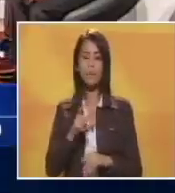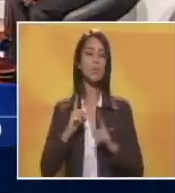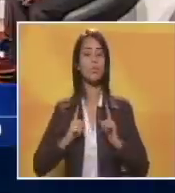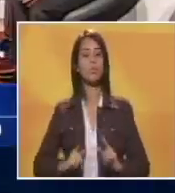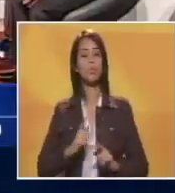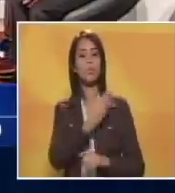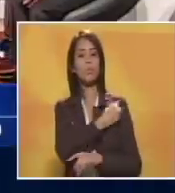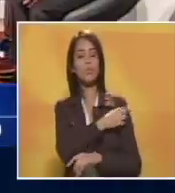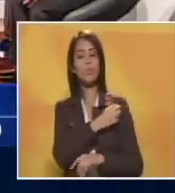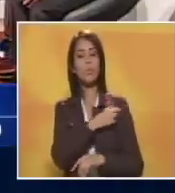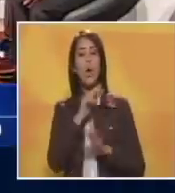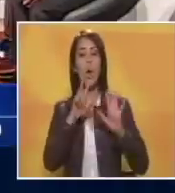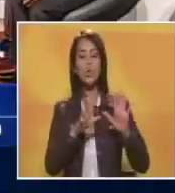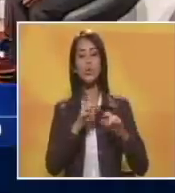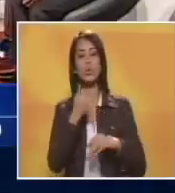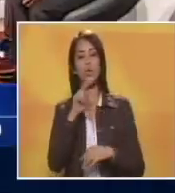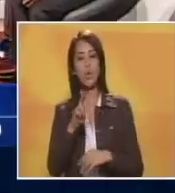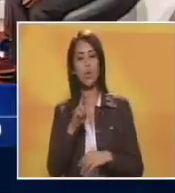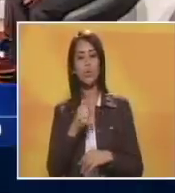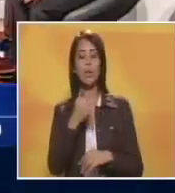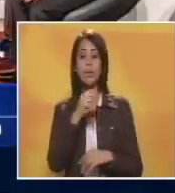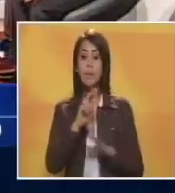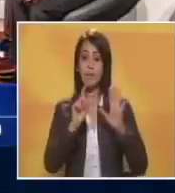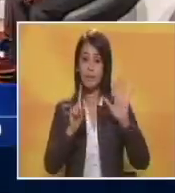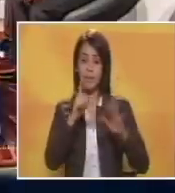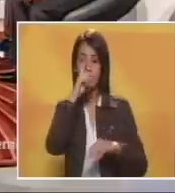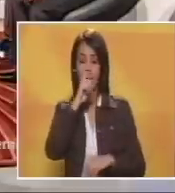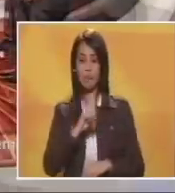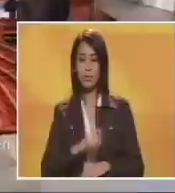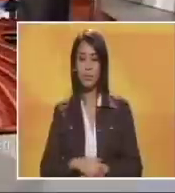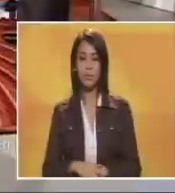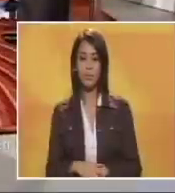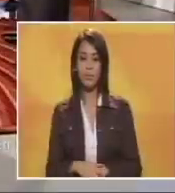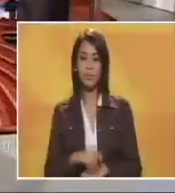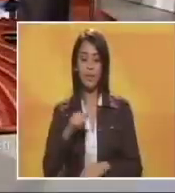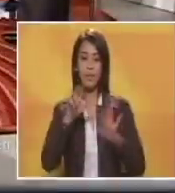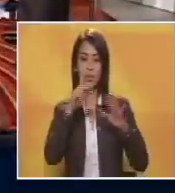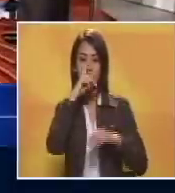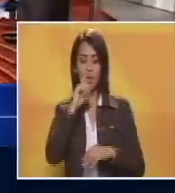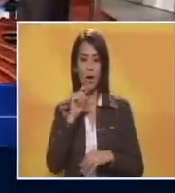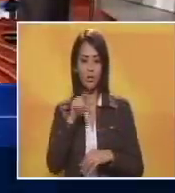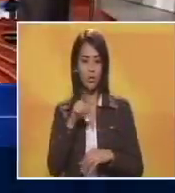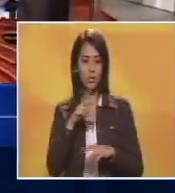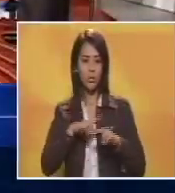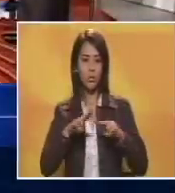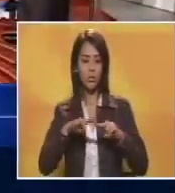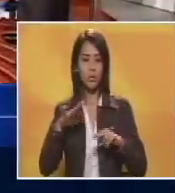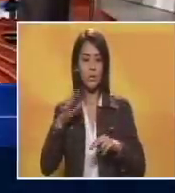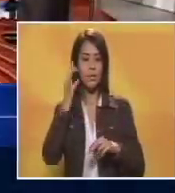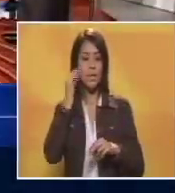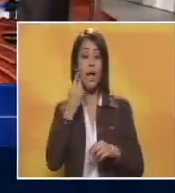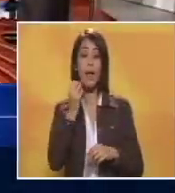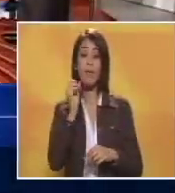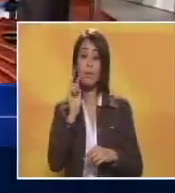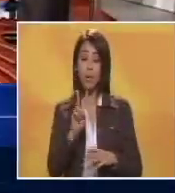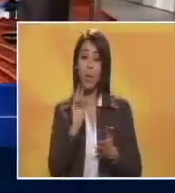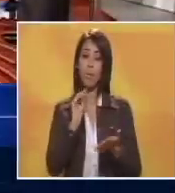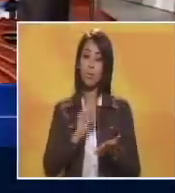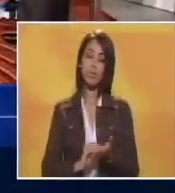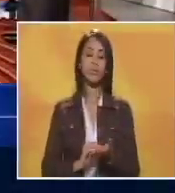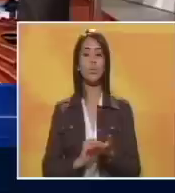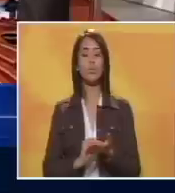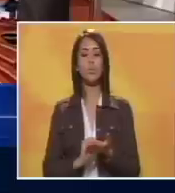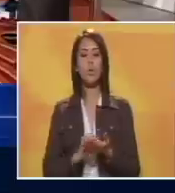hasta estas edades, 8, 12, 16 años. En estos 8 años ella en 2 oportunidades ha tenido